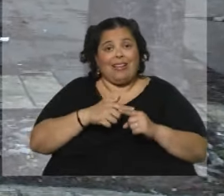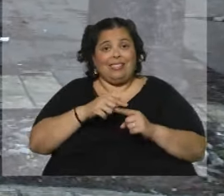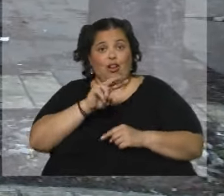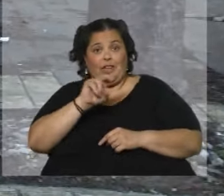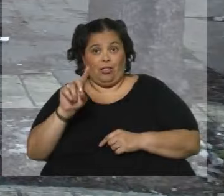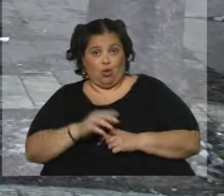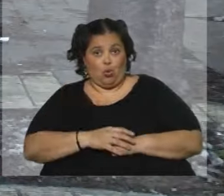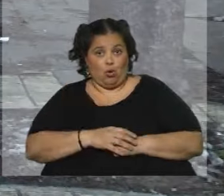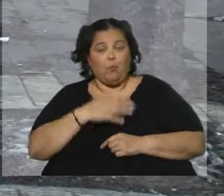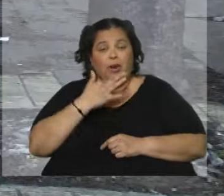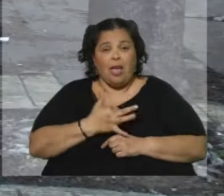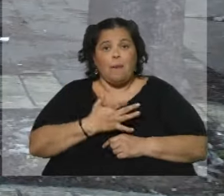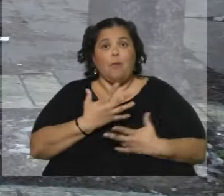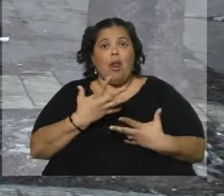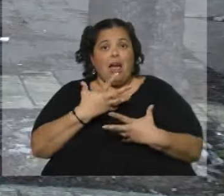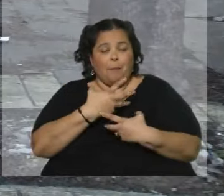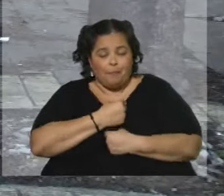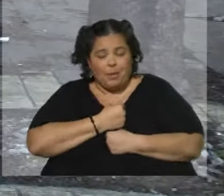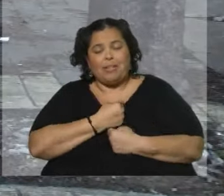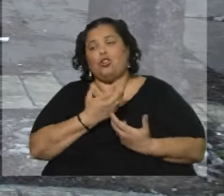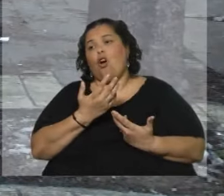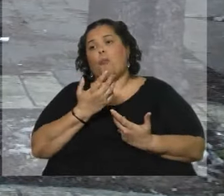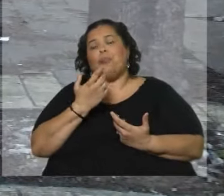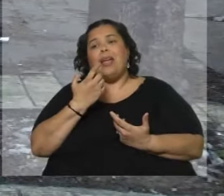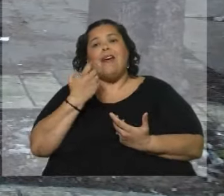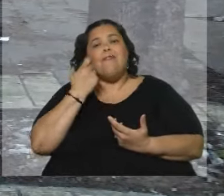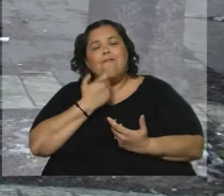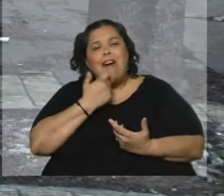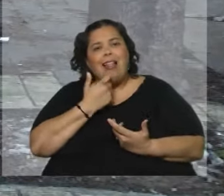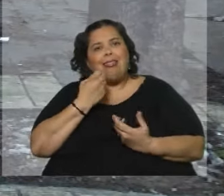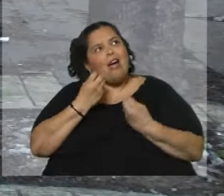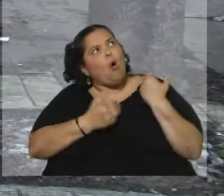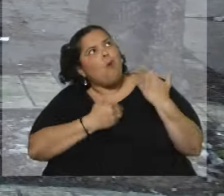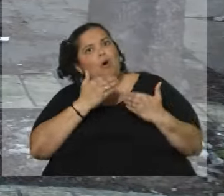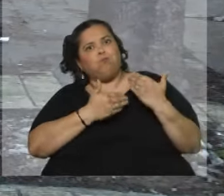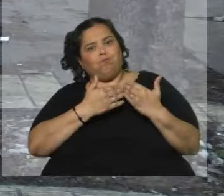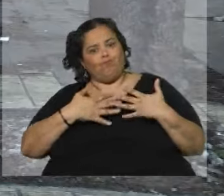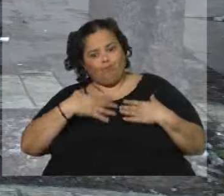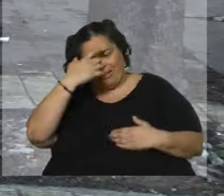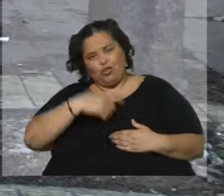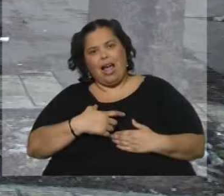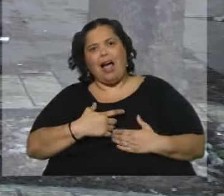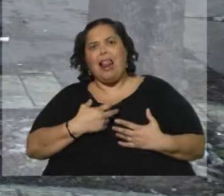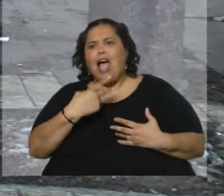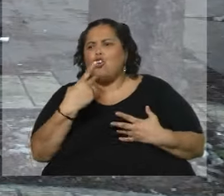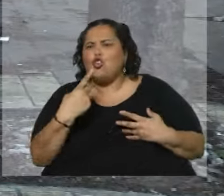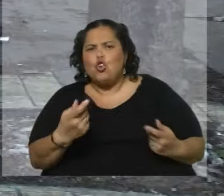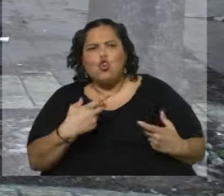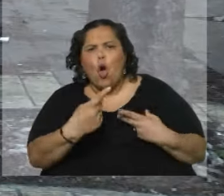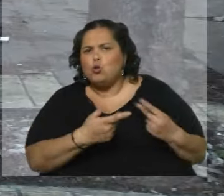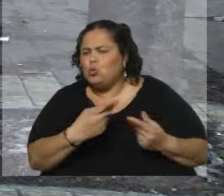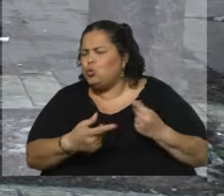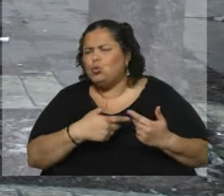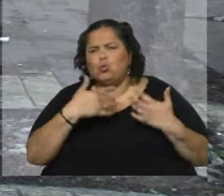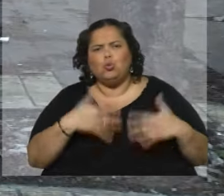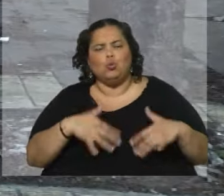depresión, la falta de realización personal, el hiperconsumismo, la soledad del ser humano cuando